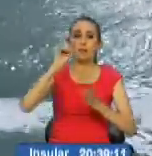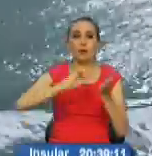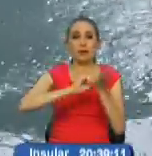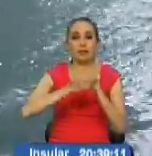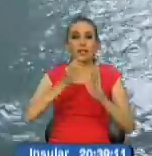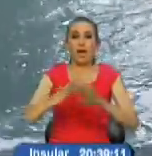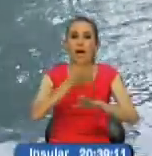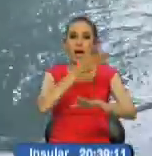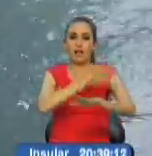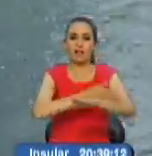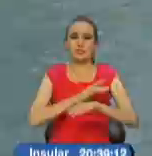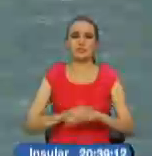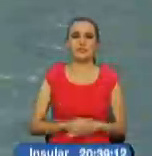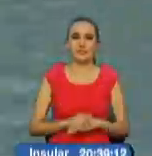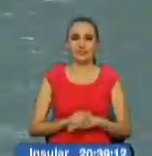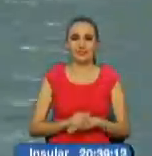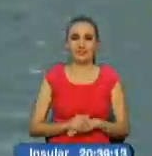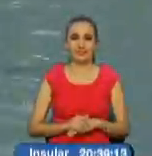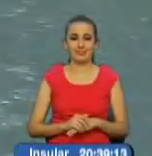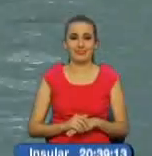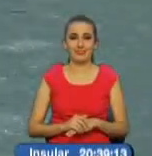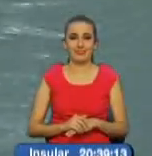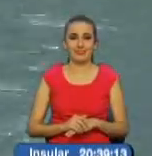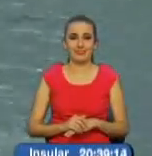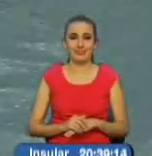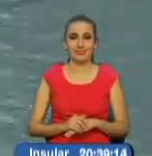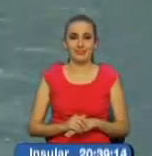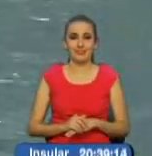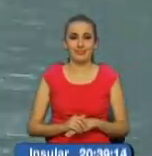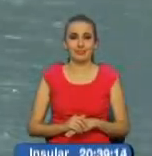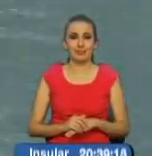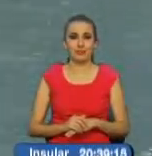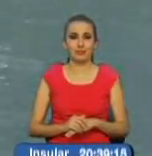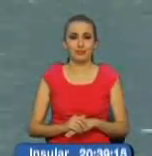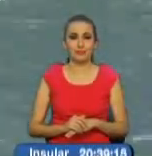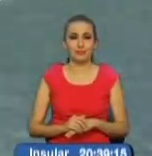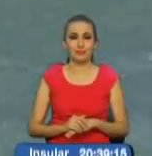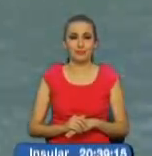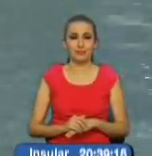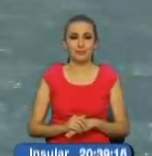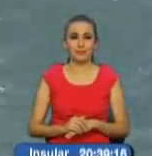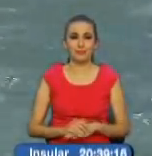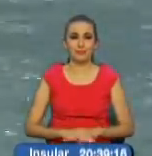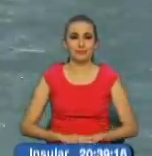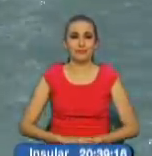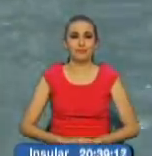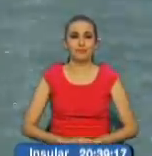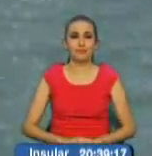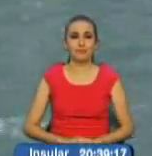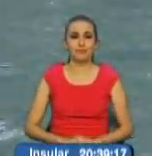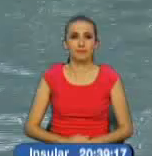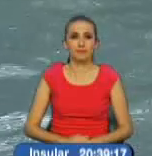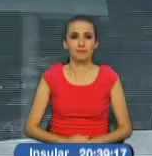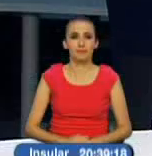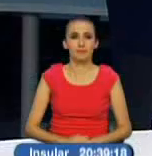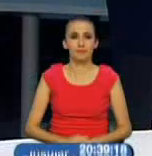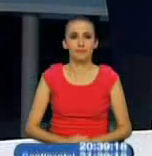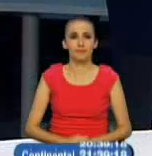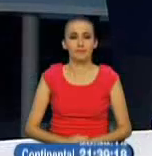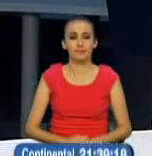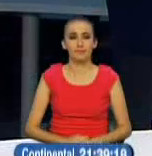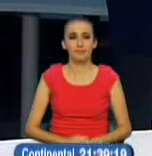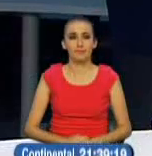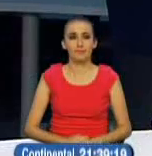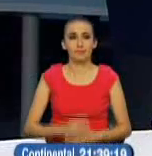de llegar a Puerto López. En Manabí, con imágenes de Edwin Cobo y Johnny Acosta, Javier Ceballos, Ecuador TV.